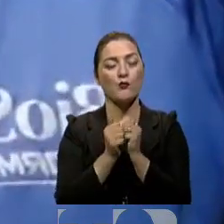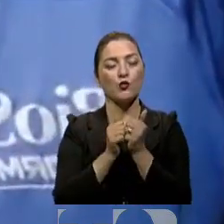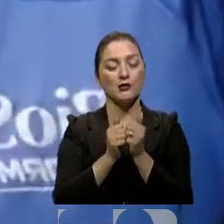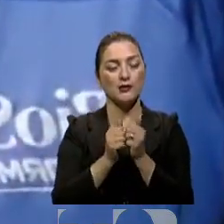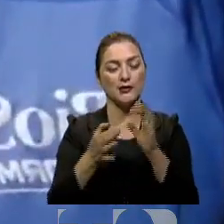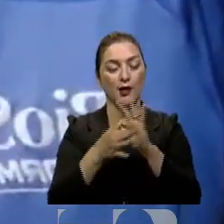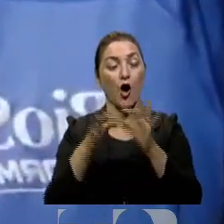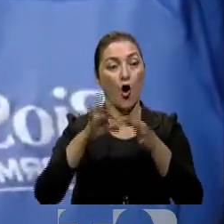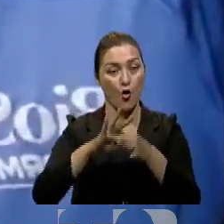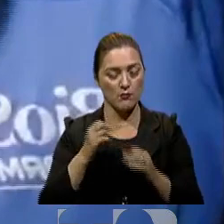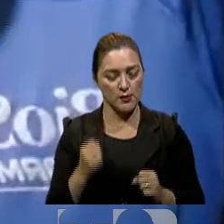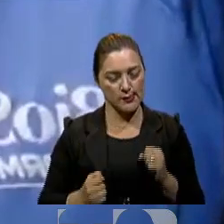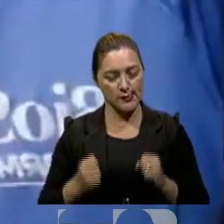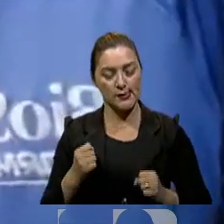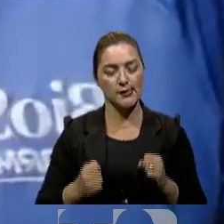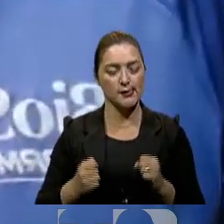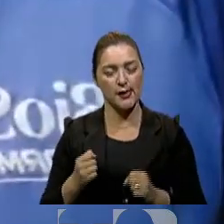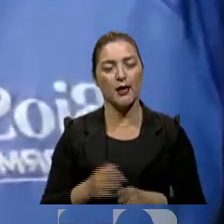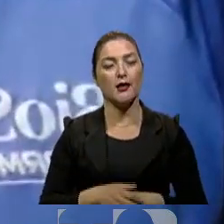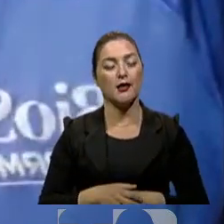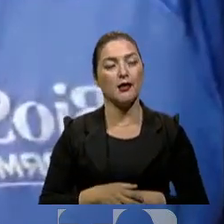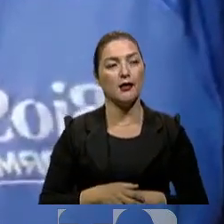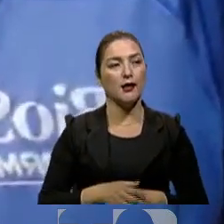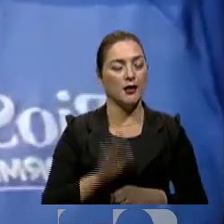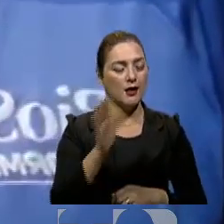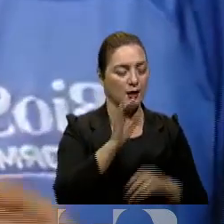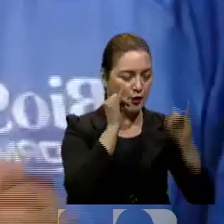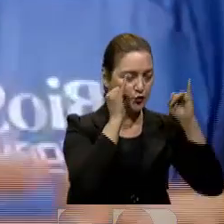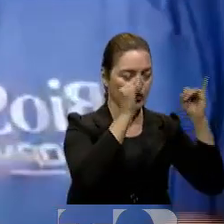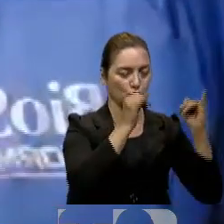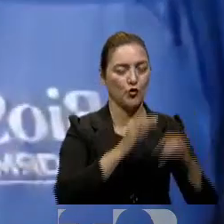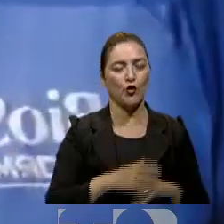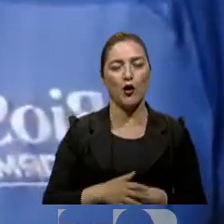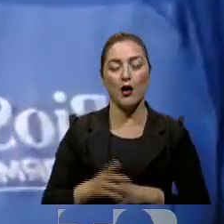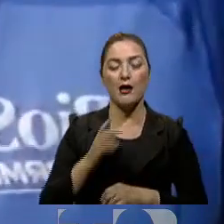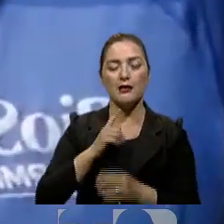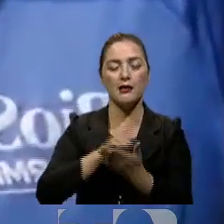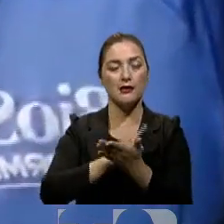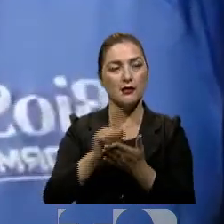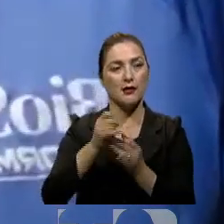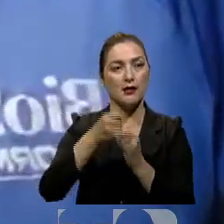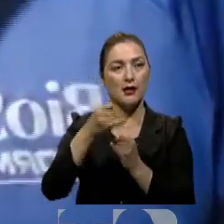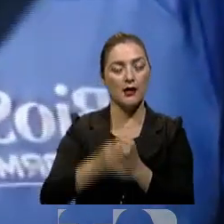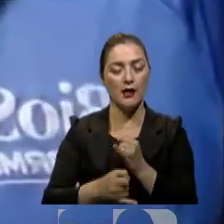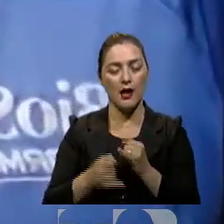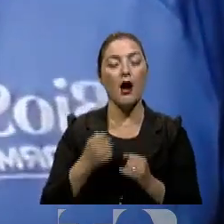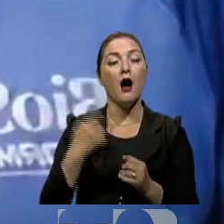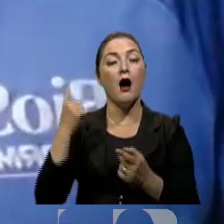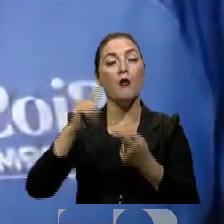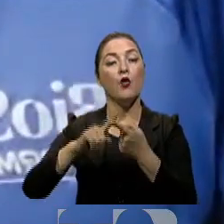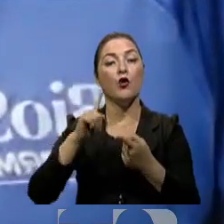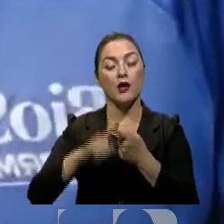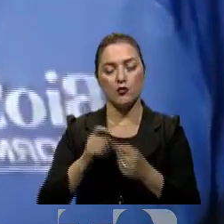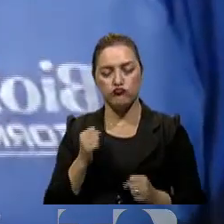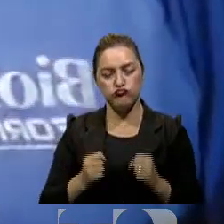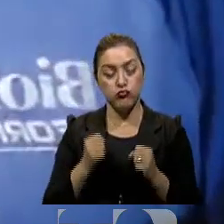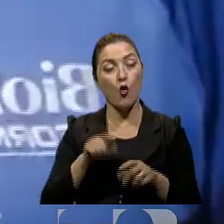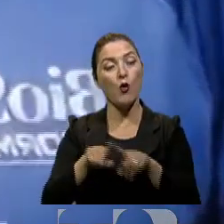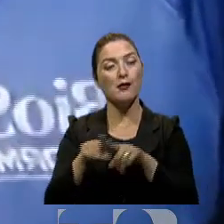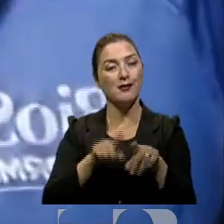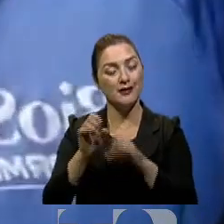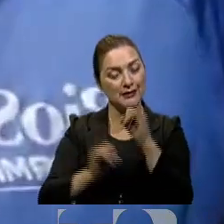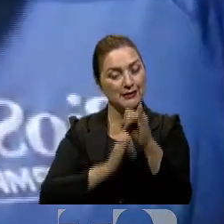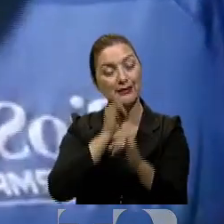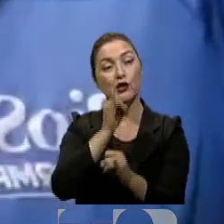semana realizamos nuestra competencia en el Campeonato Nacional de Marcha, que también es parte del World Tour El World Athletics es una competencia internacional